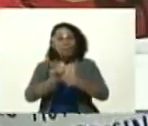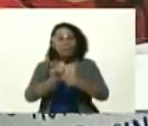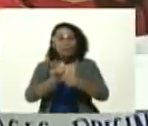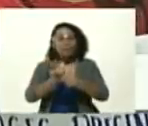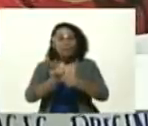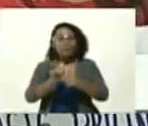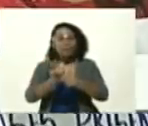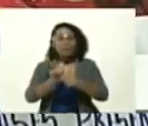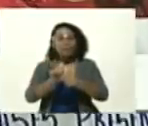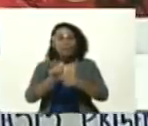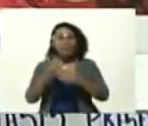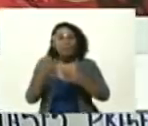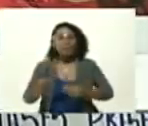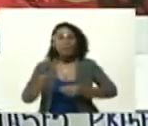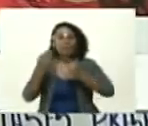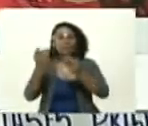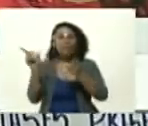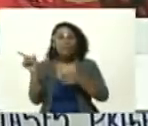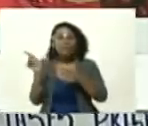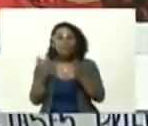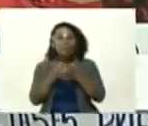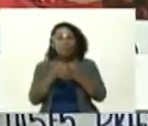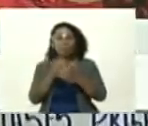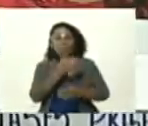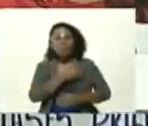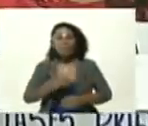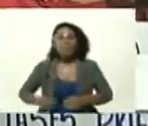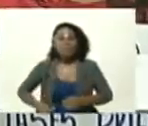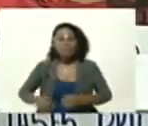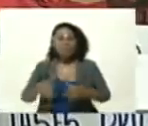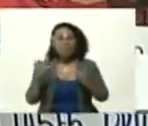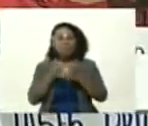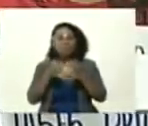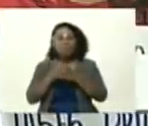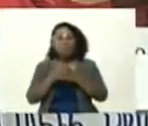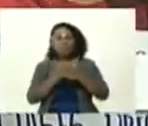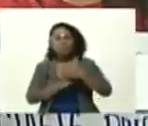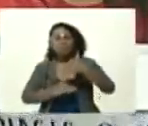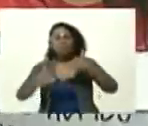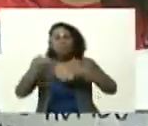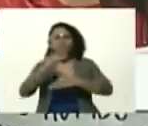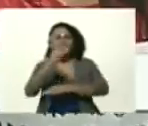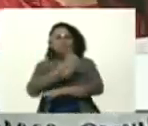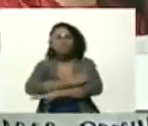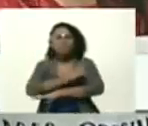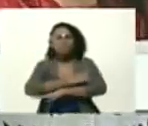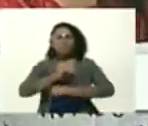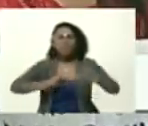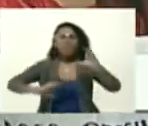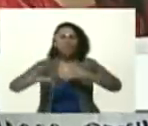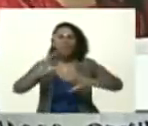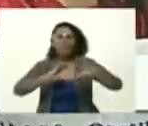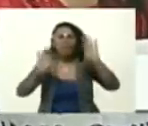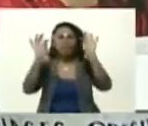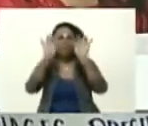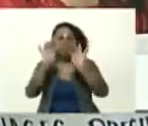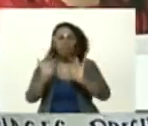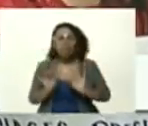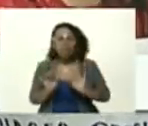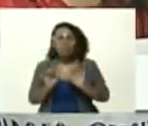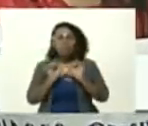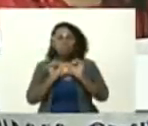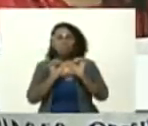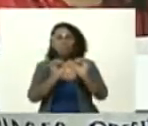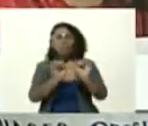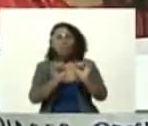está dando con esta comisión presidencial, con este trabajo de alta disciplina, científico, metódico,